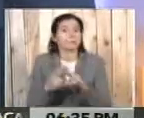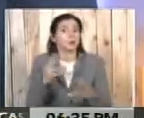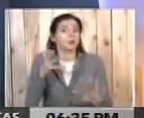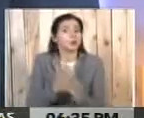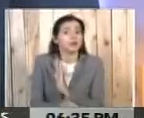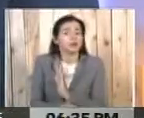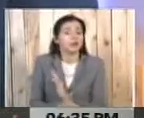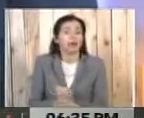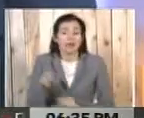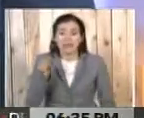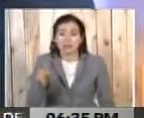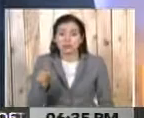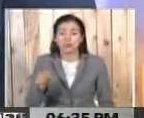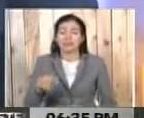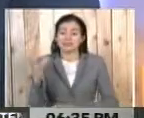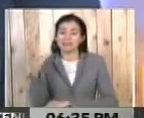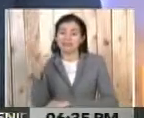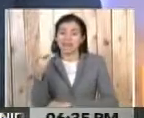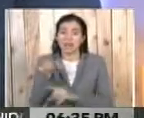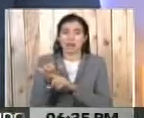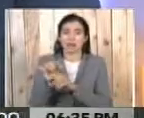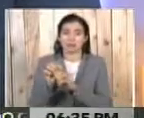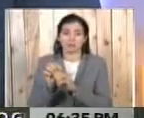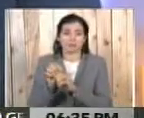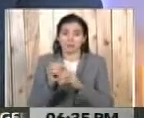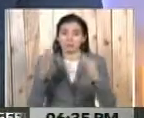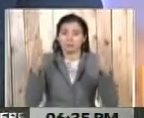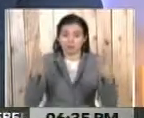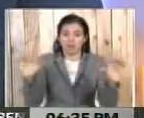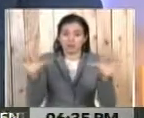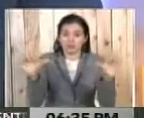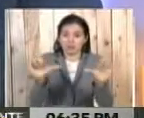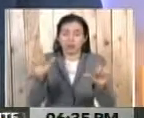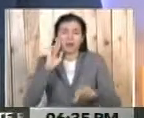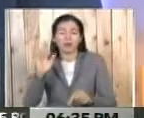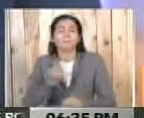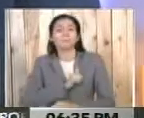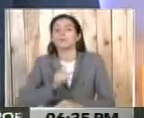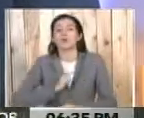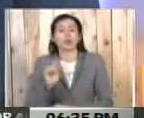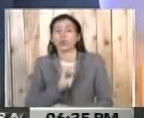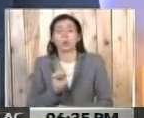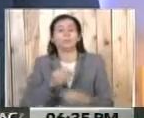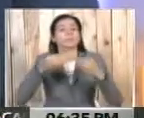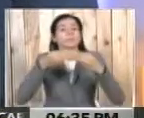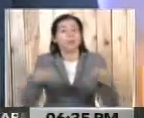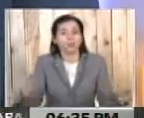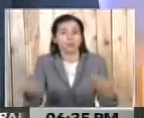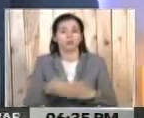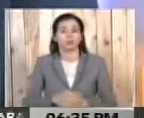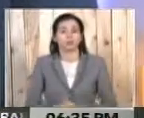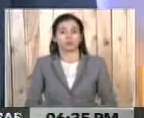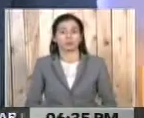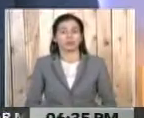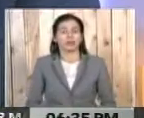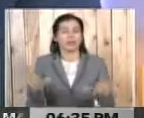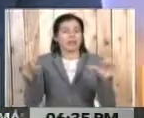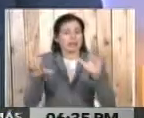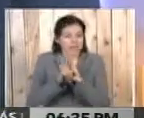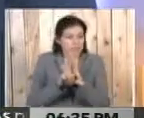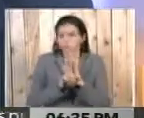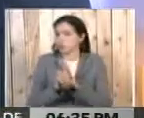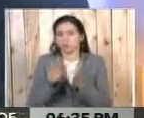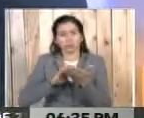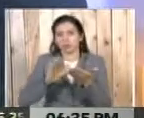radioeléctrico es un bien público, es tuyo, es mío. Y quieren privatizar. Es de todos los venezolanos. Entonces, esta ley, como digo, que no resuelve ningún problema,